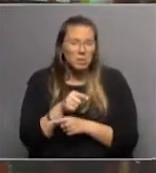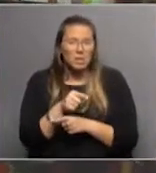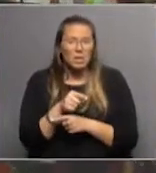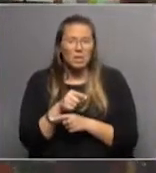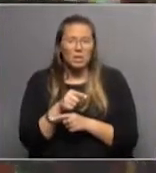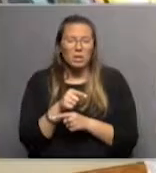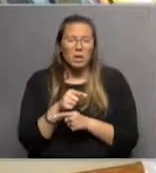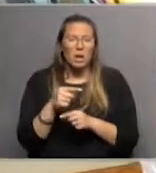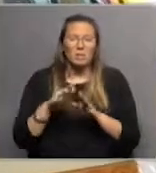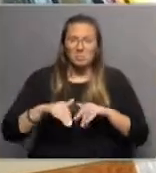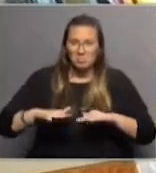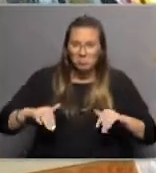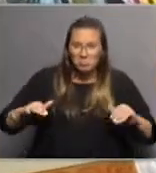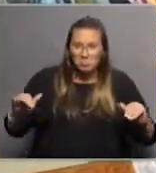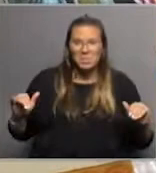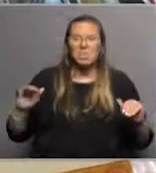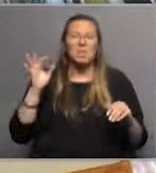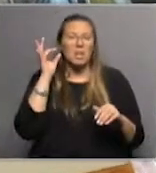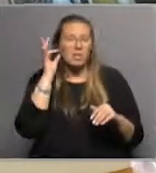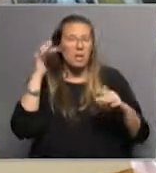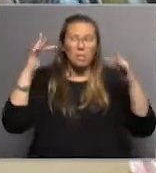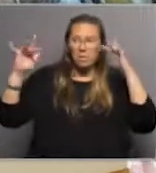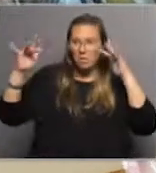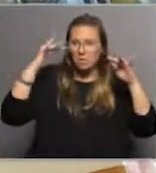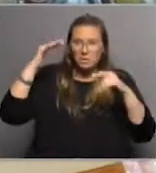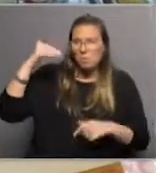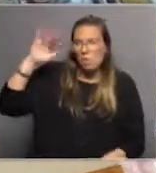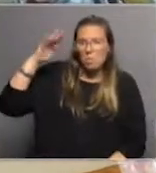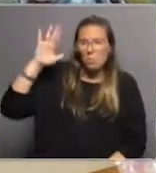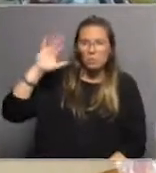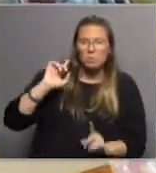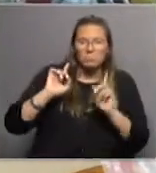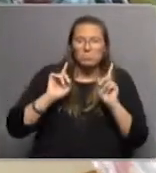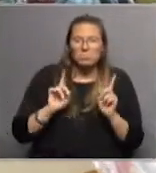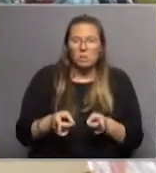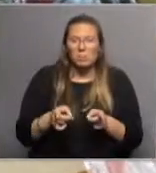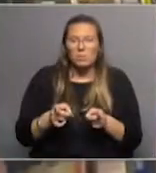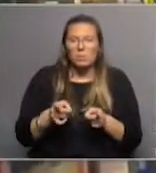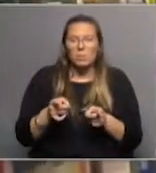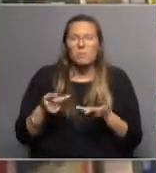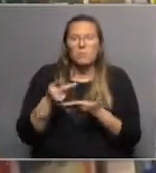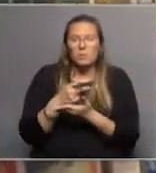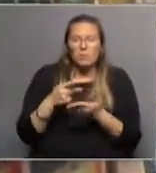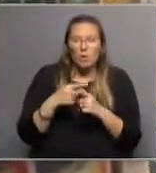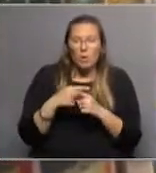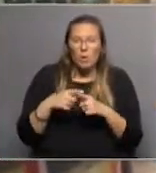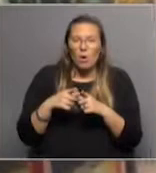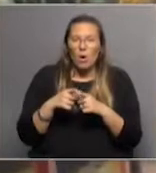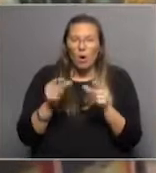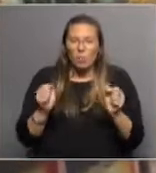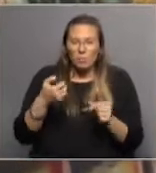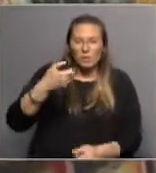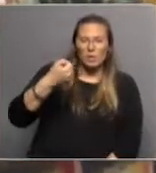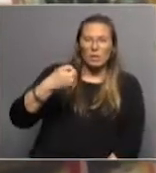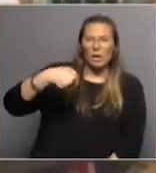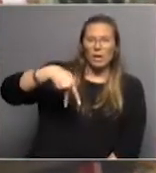sea niños, niñas, más adolescentes, más grandes. Creo que nada, que el anime es algo que se ve hace tiempo